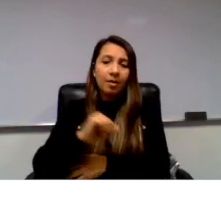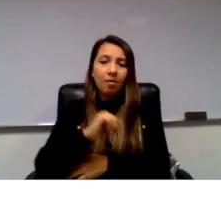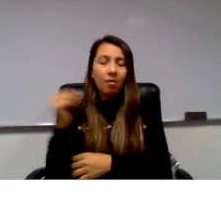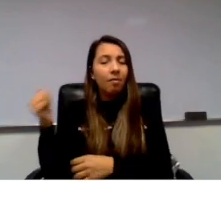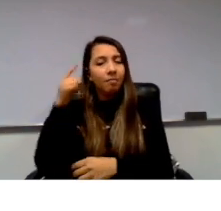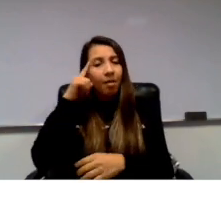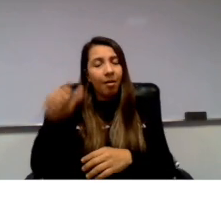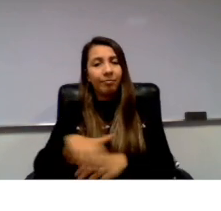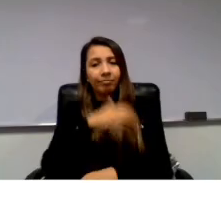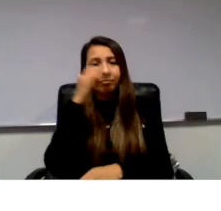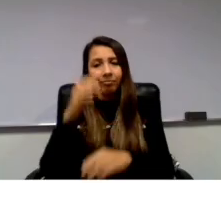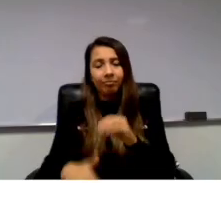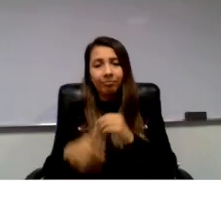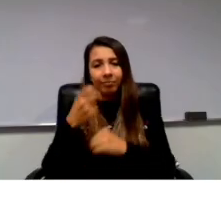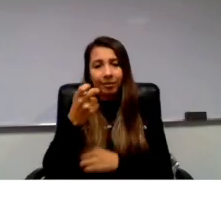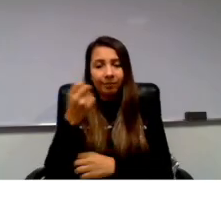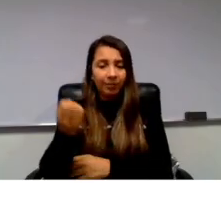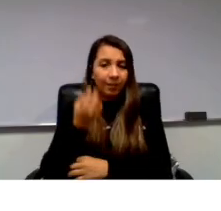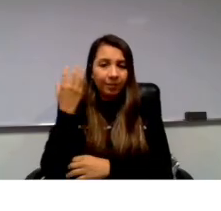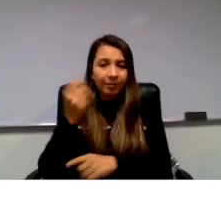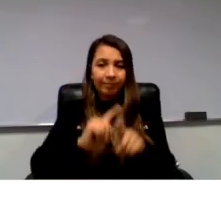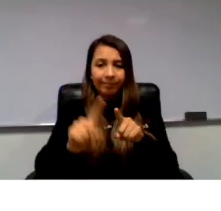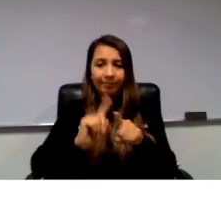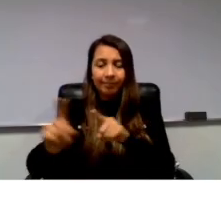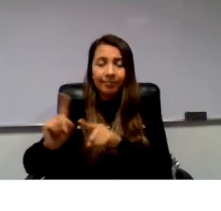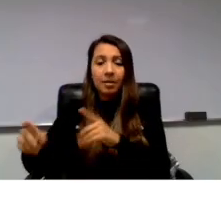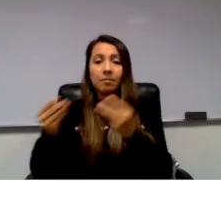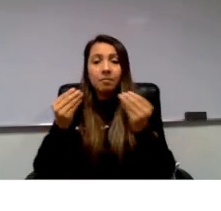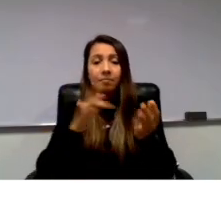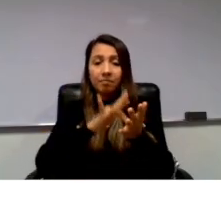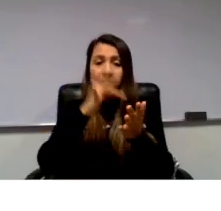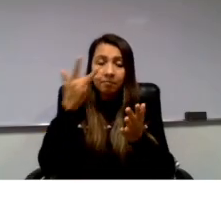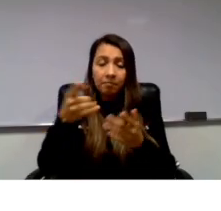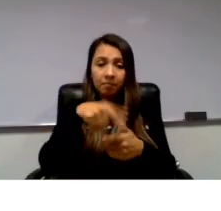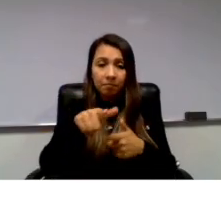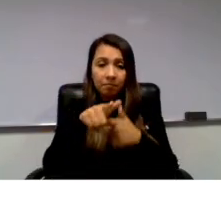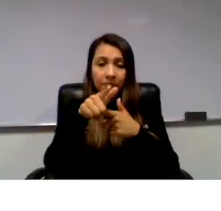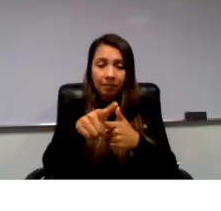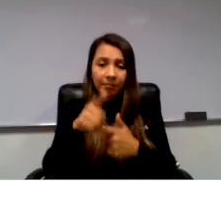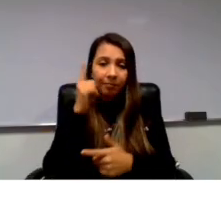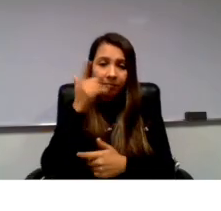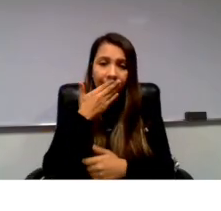más para cerrar este ciclo de conferencias. Muchísimas gracias, que sigan pasando